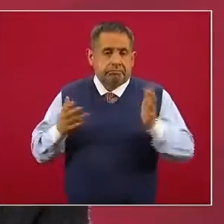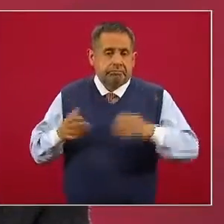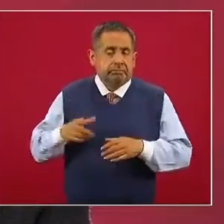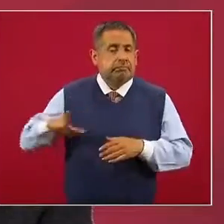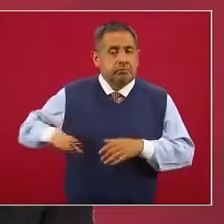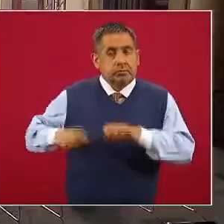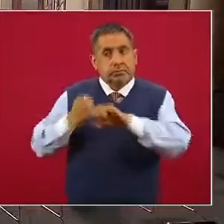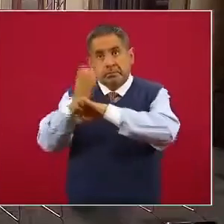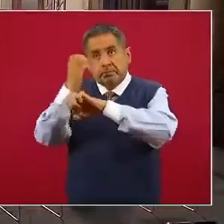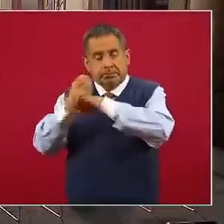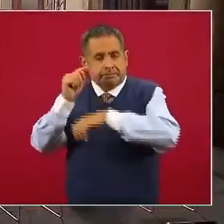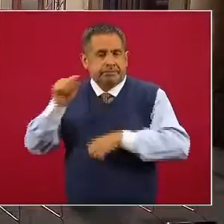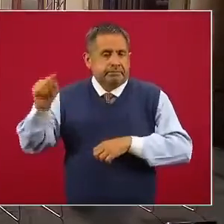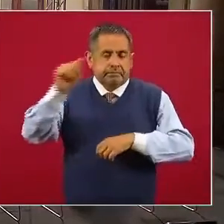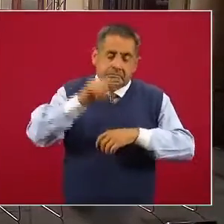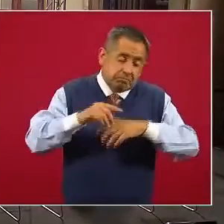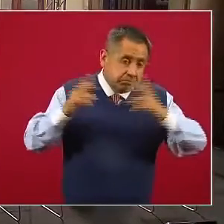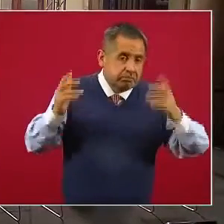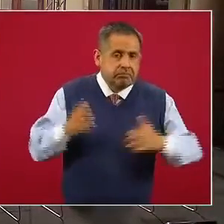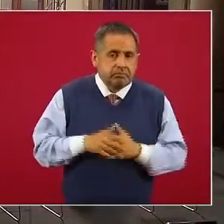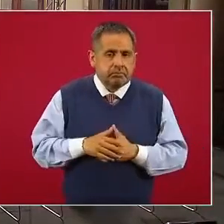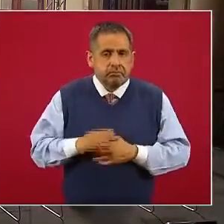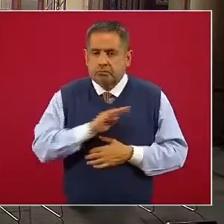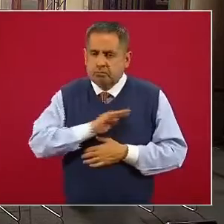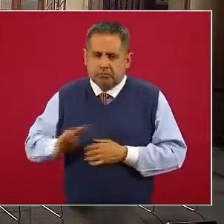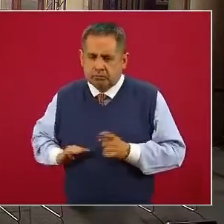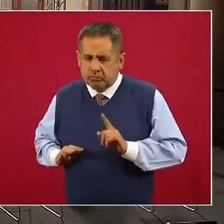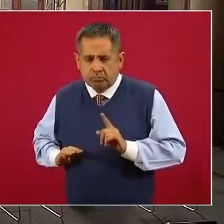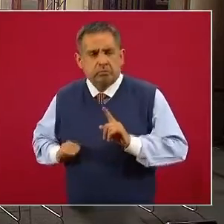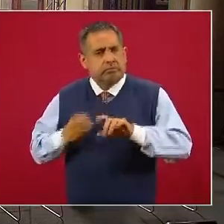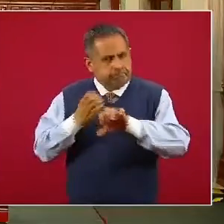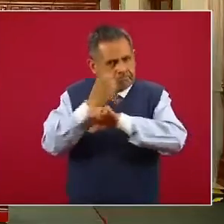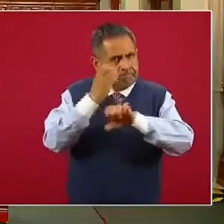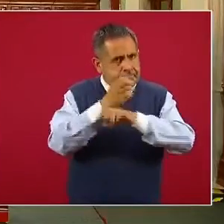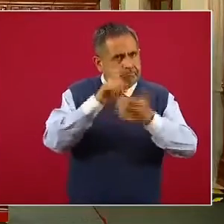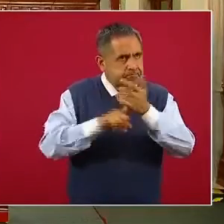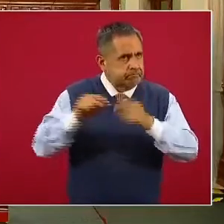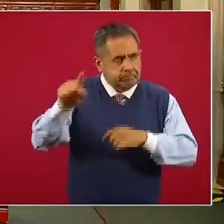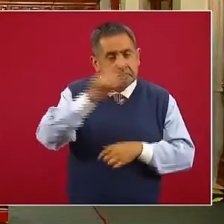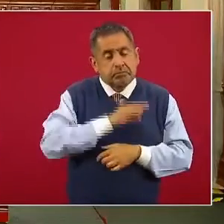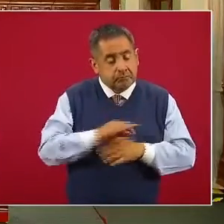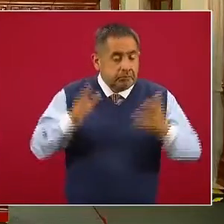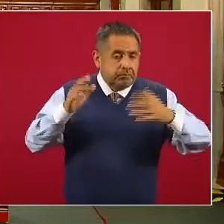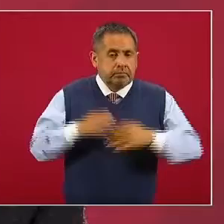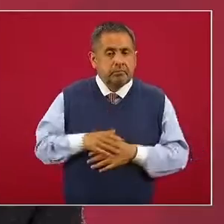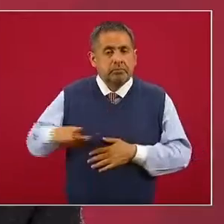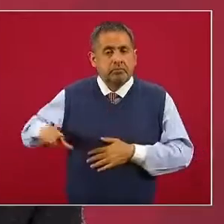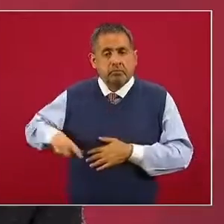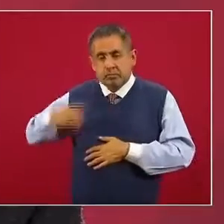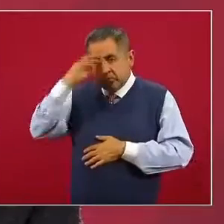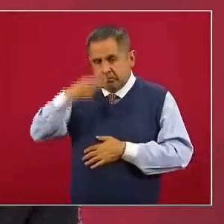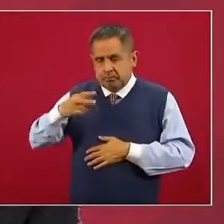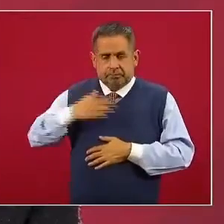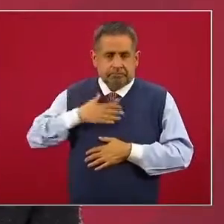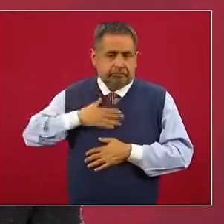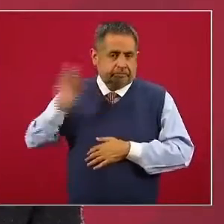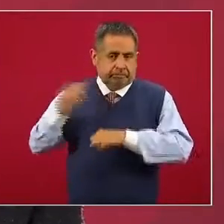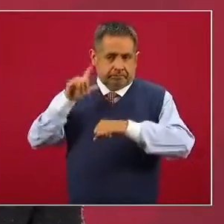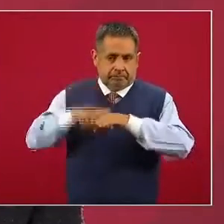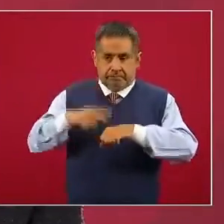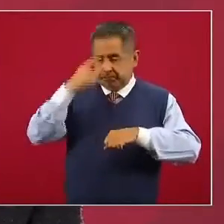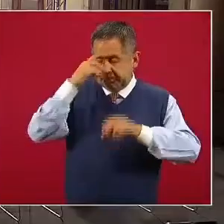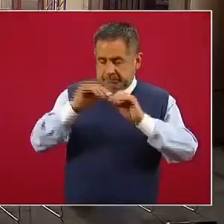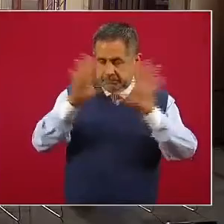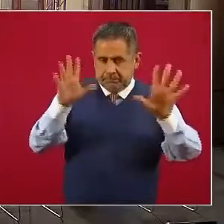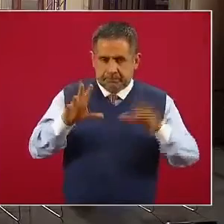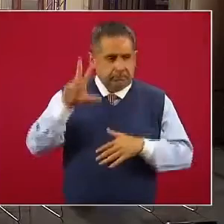gobiernos estatales, no necesariamente los municipales, pero el gobierno mexicano tiene una postura clara al respecto.